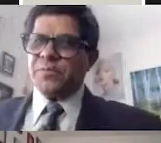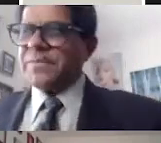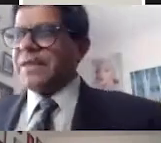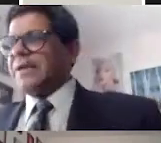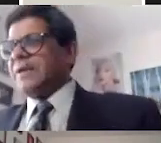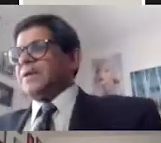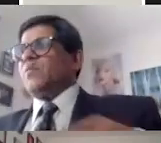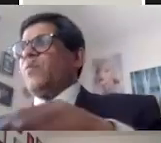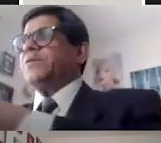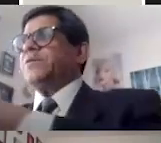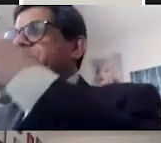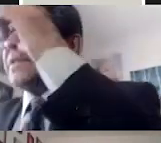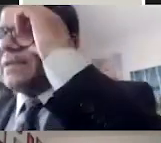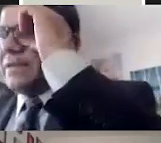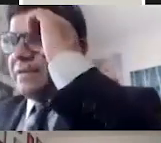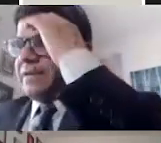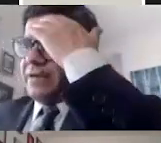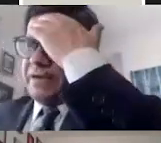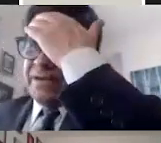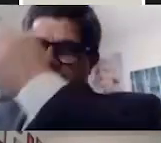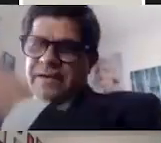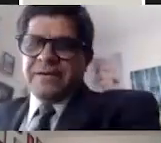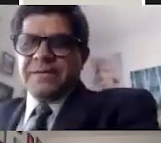Tiempo. Bueno,